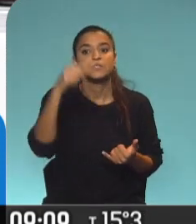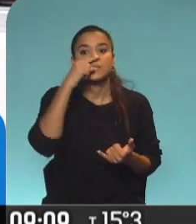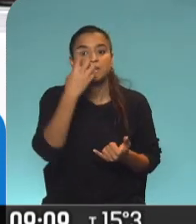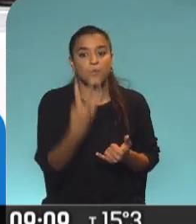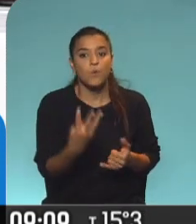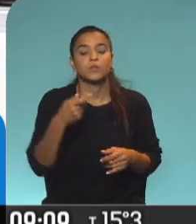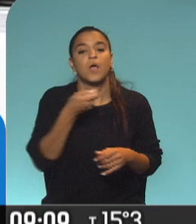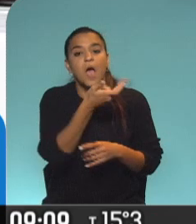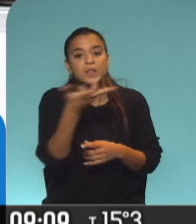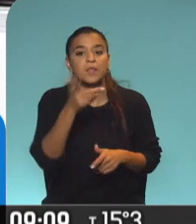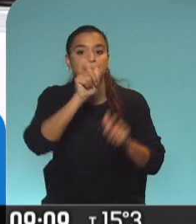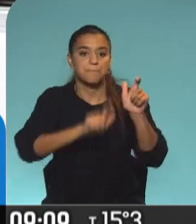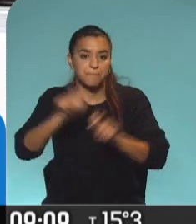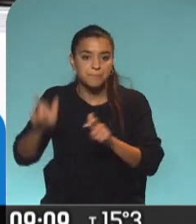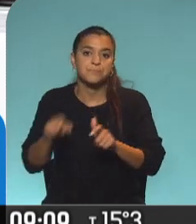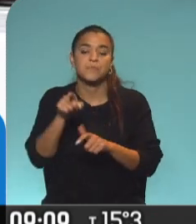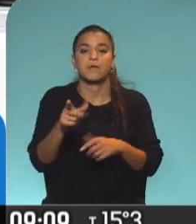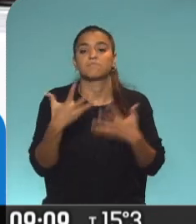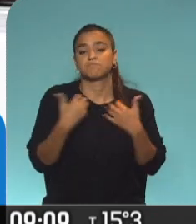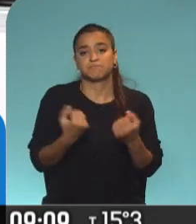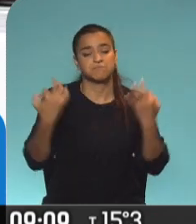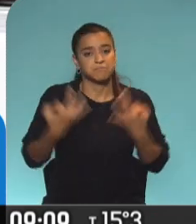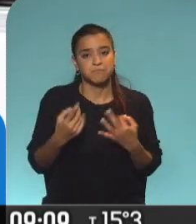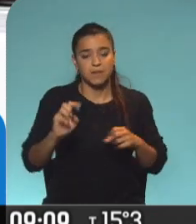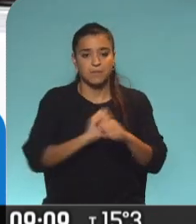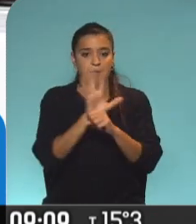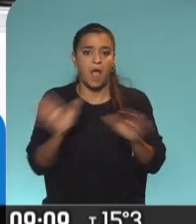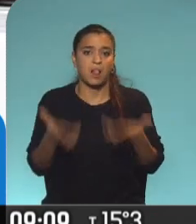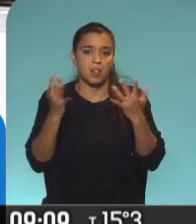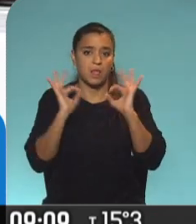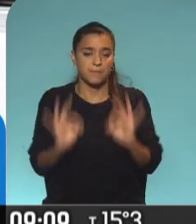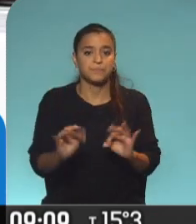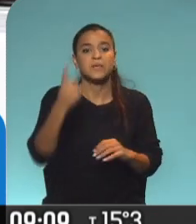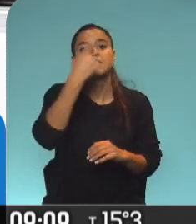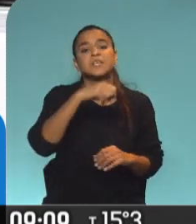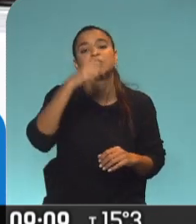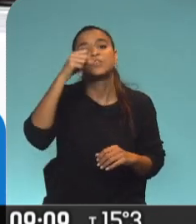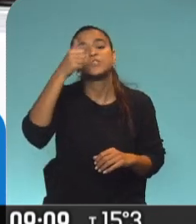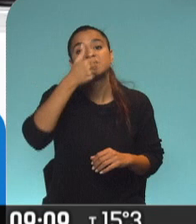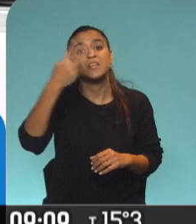10.174 la cantidad de casos recuperados de coronavirus y de alta.